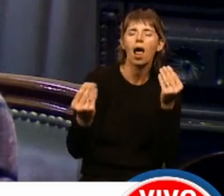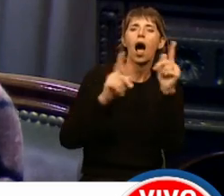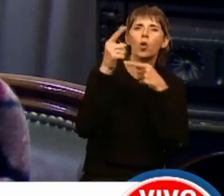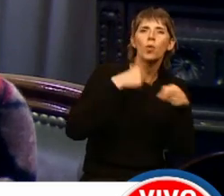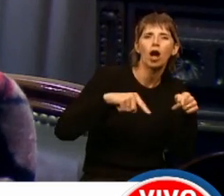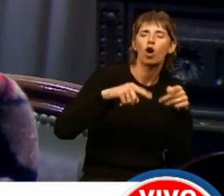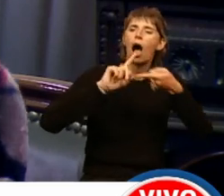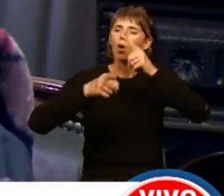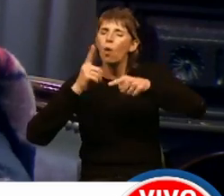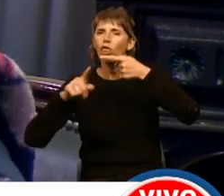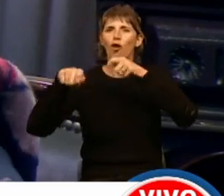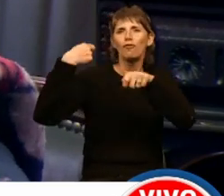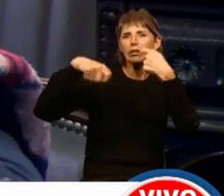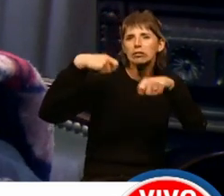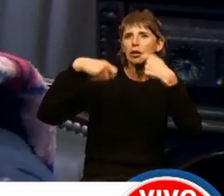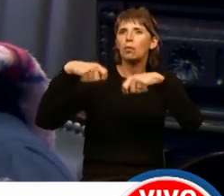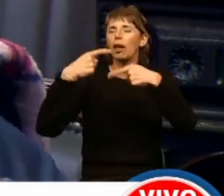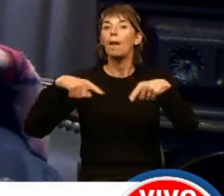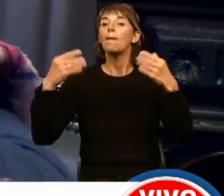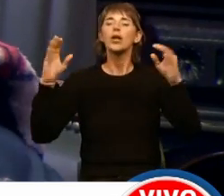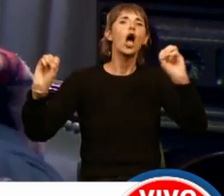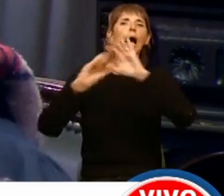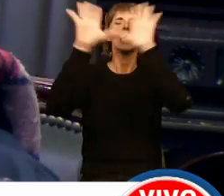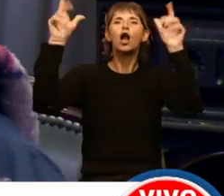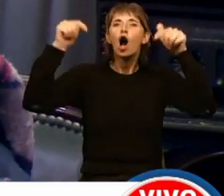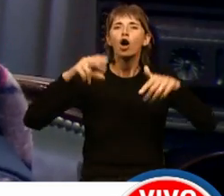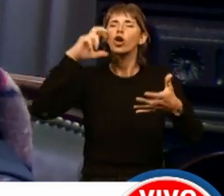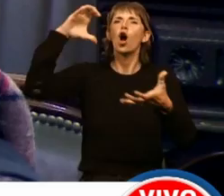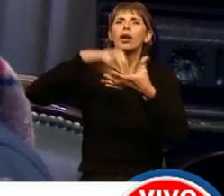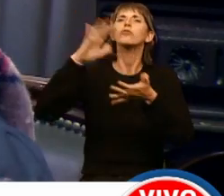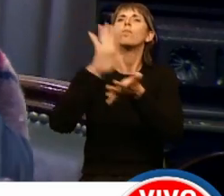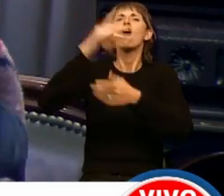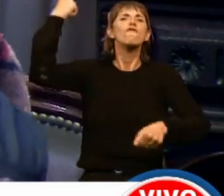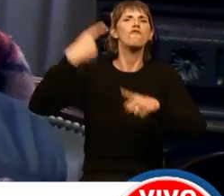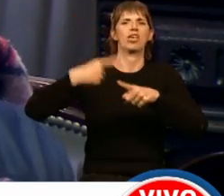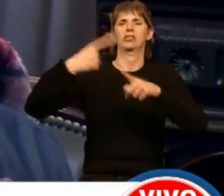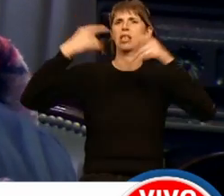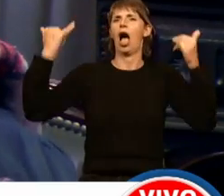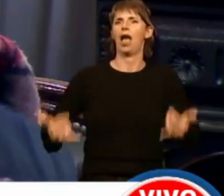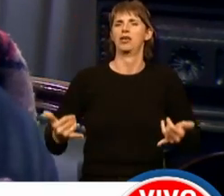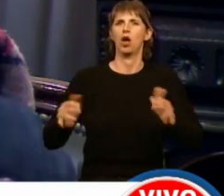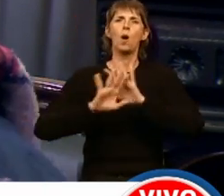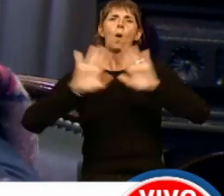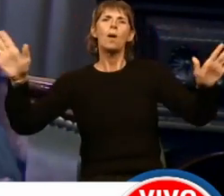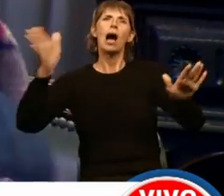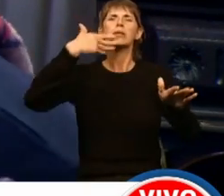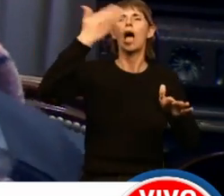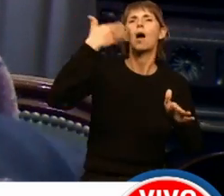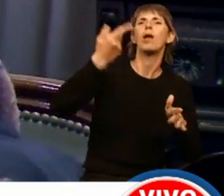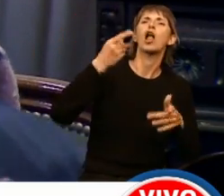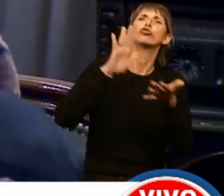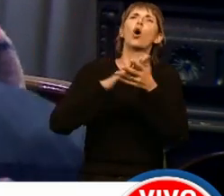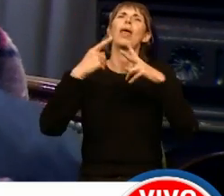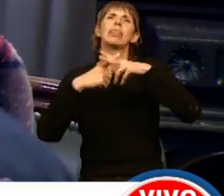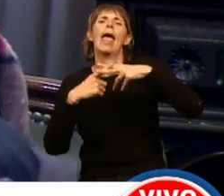temas pero lo que está claro hoy es que el congreso de la nación está de fiesta terminemos con los agoreros que hablan de temas técnicos